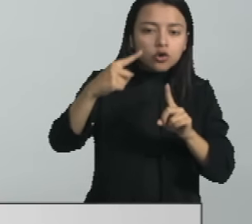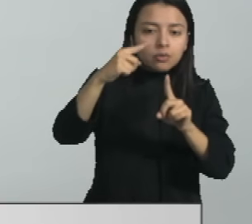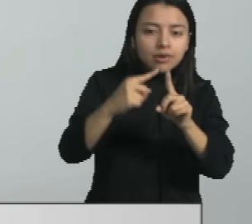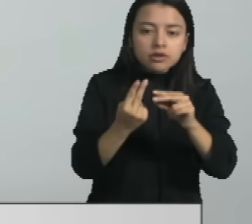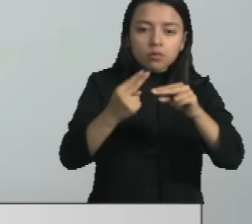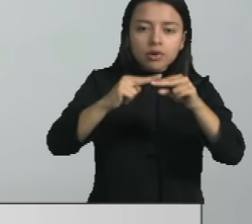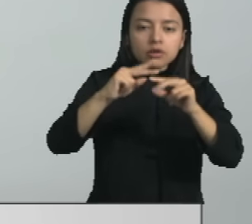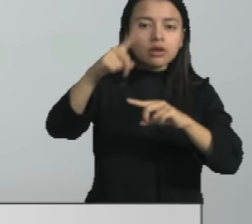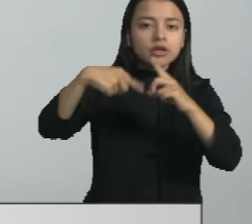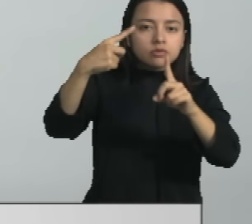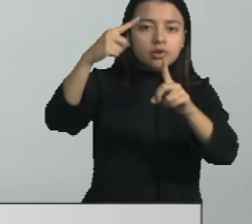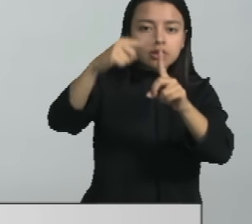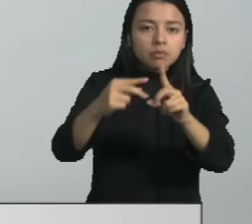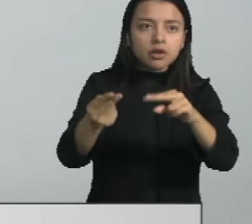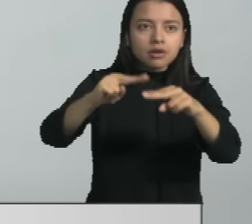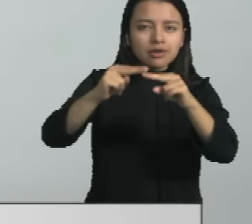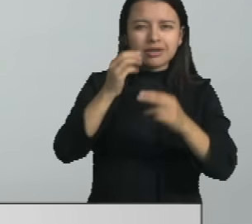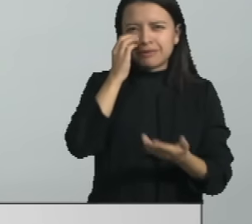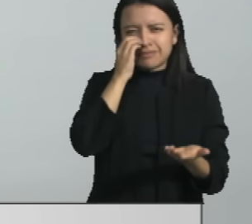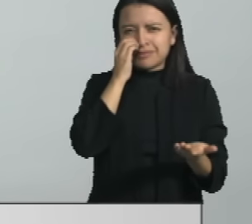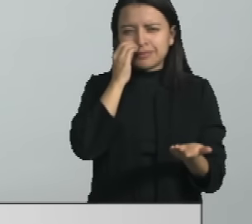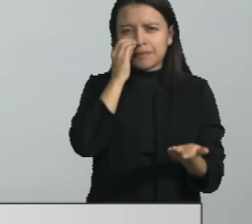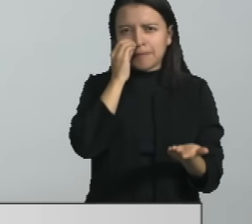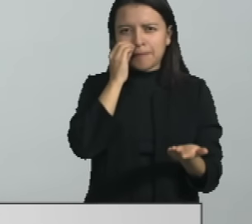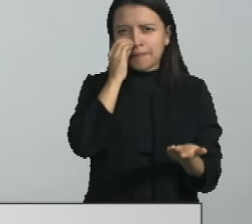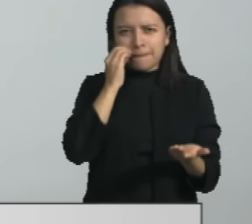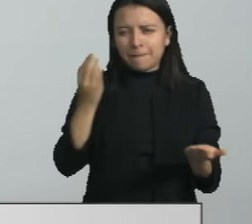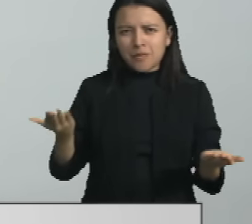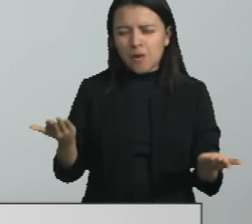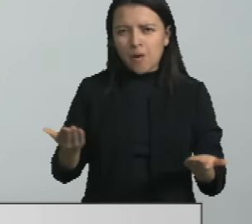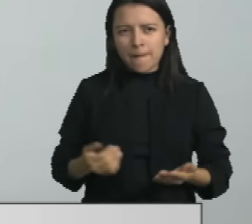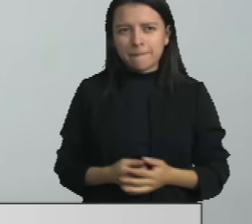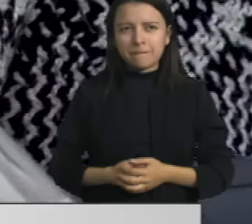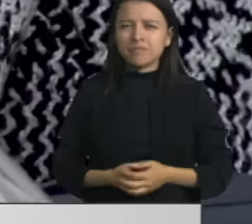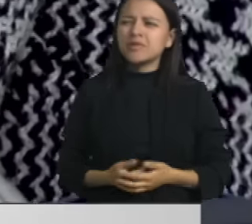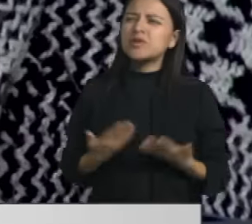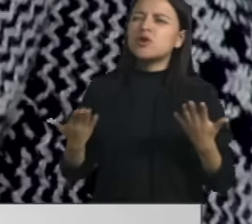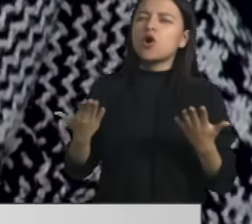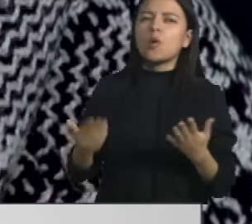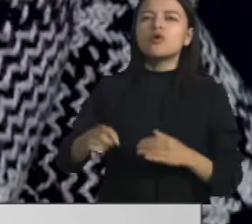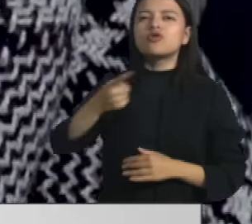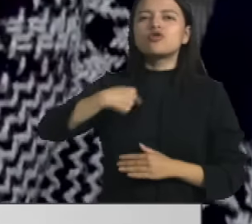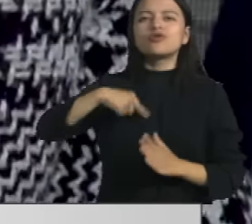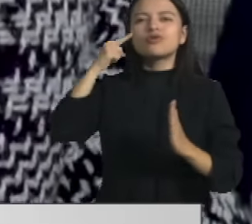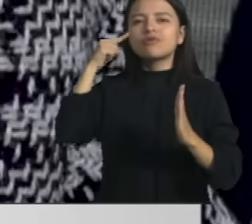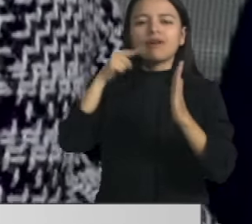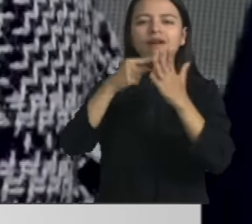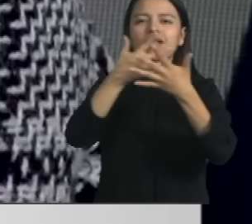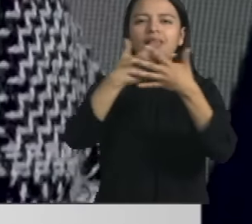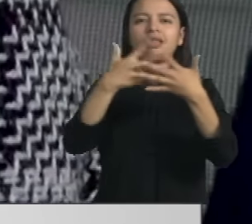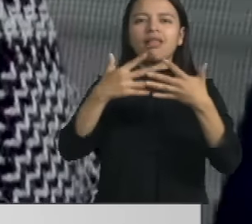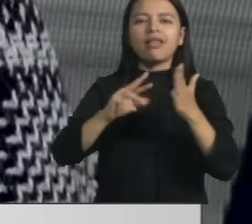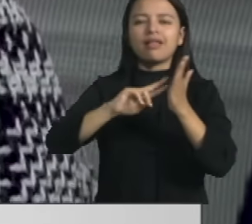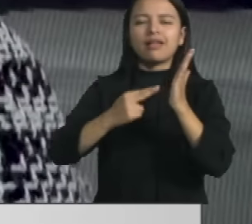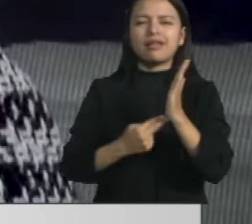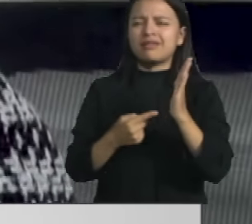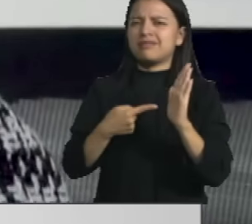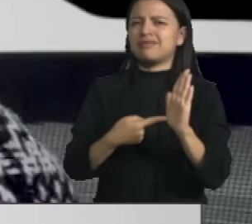para que el gobierno? No, es que eso no es gradualidad. Estamos hablando de gradualidad frente a la resolución que no sea